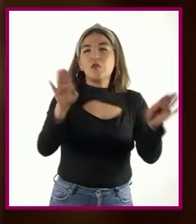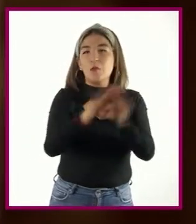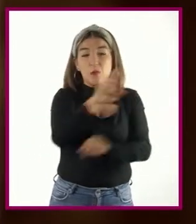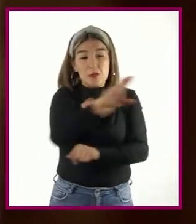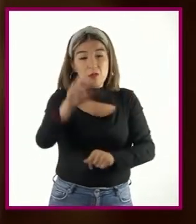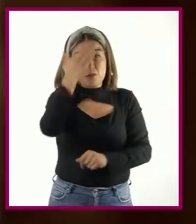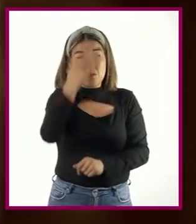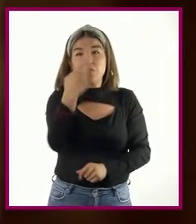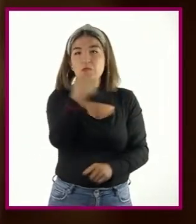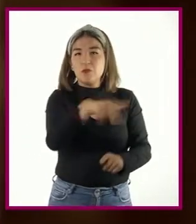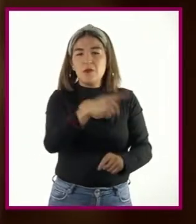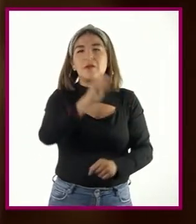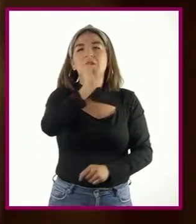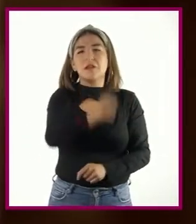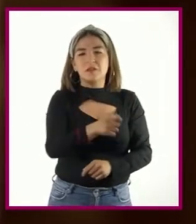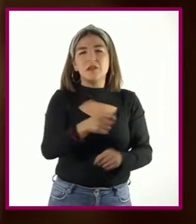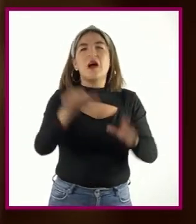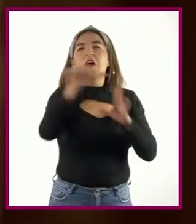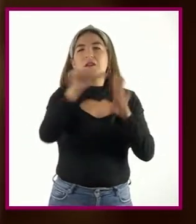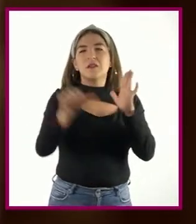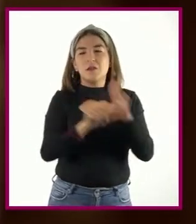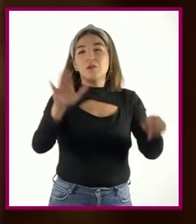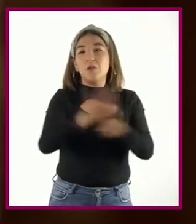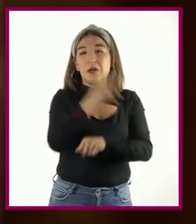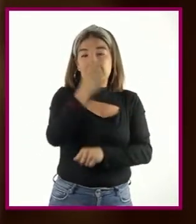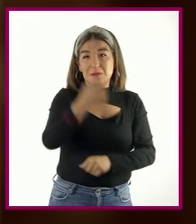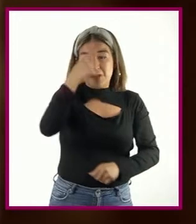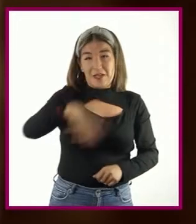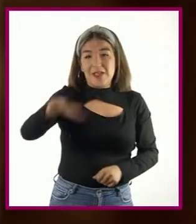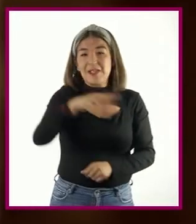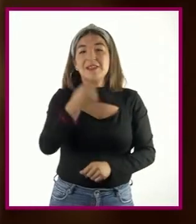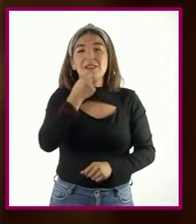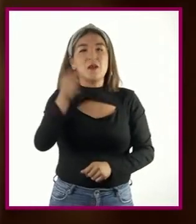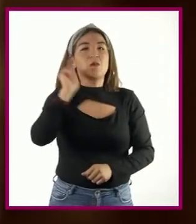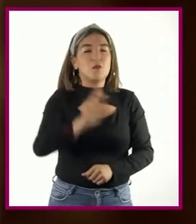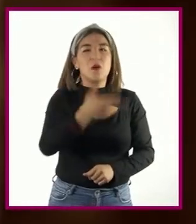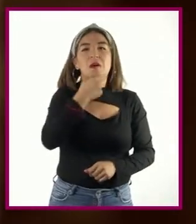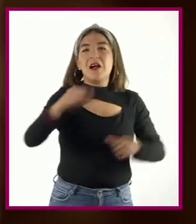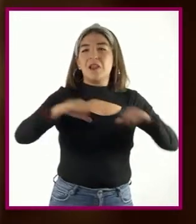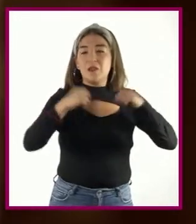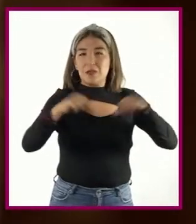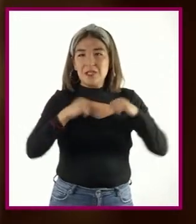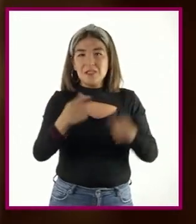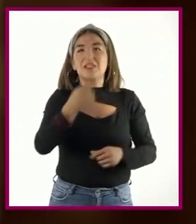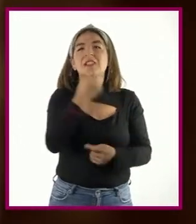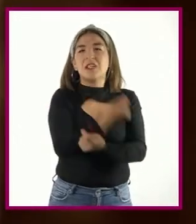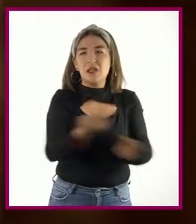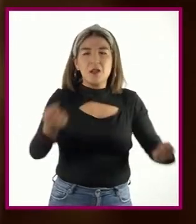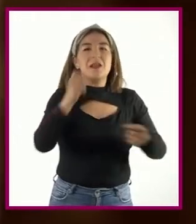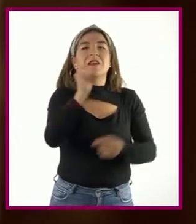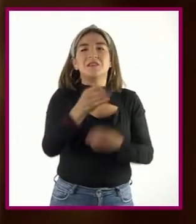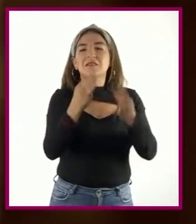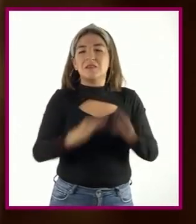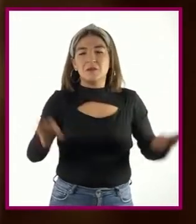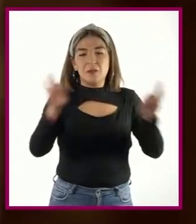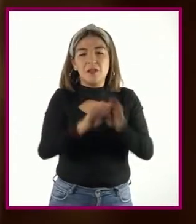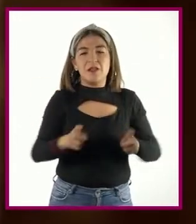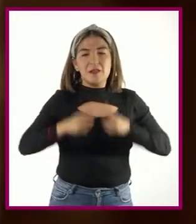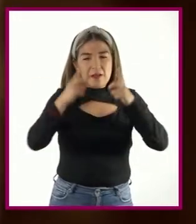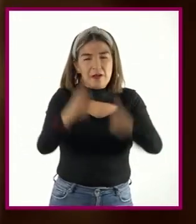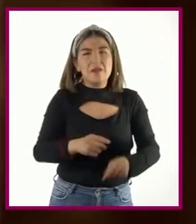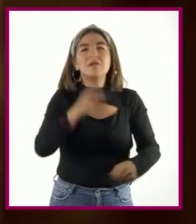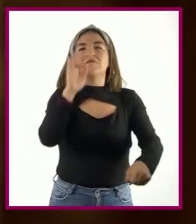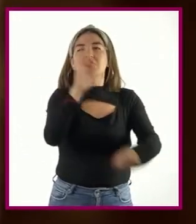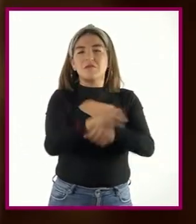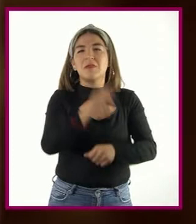reconocen específicamente en ese artículo porque para las niñas, niños y adolescentes es muy importante garantizarles,